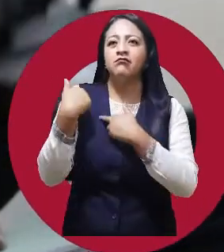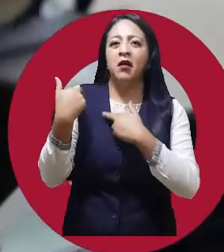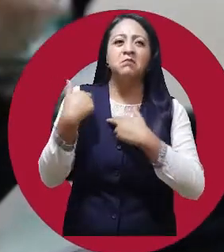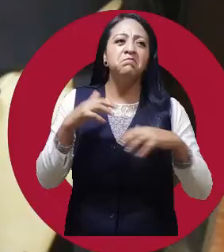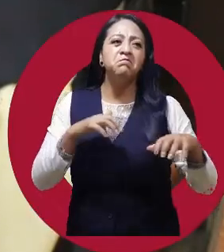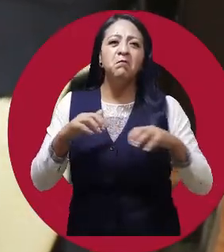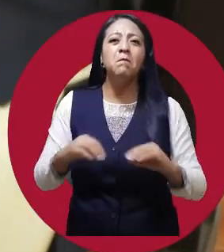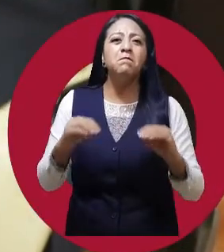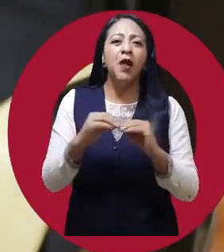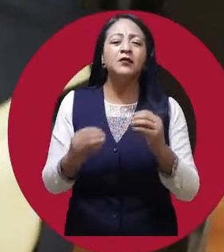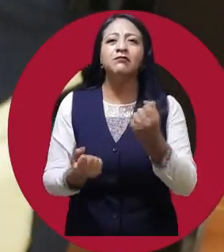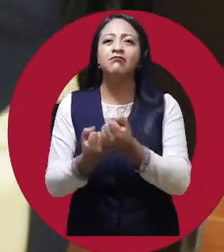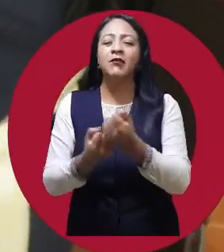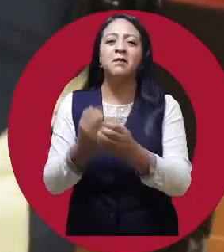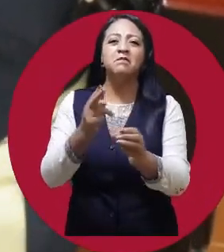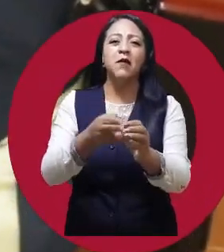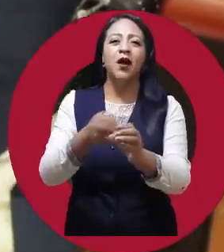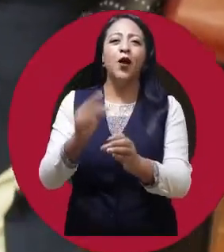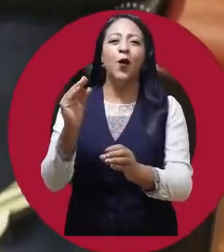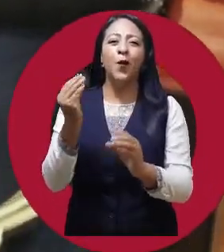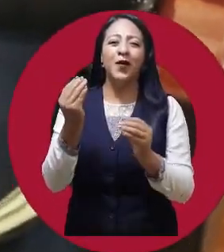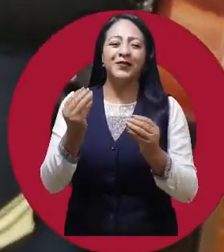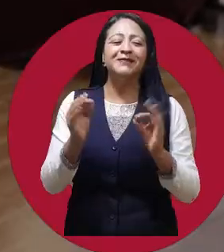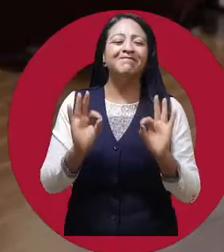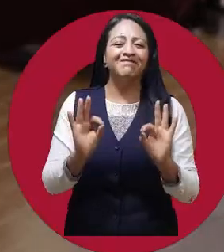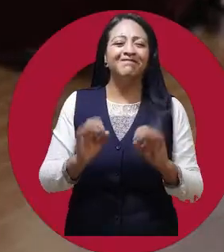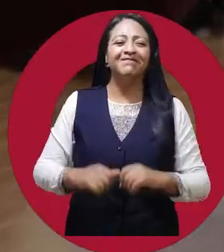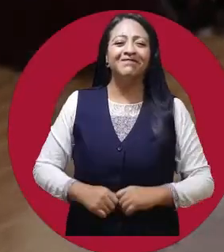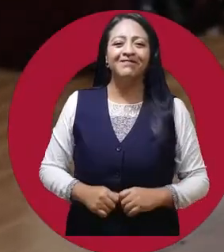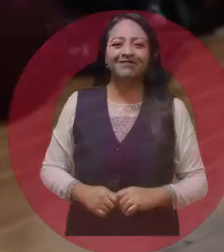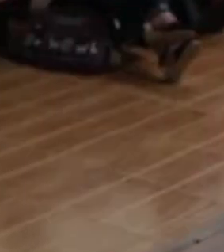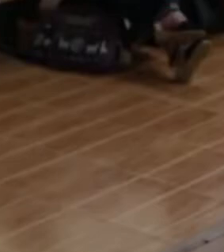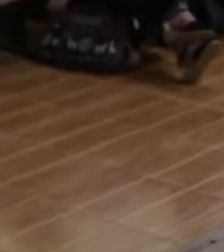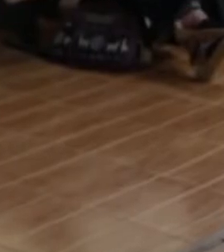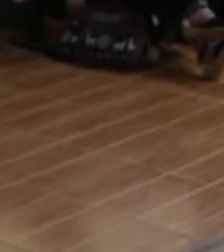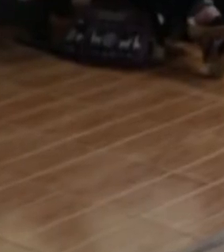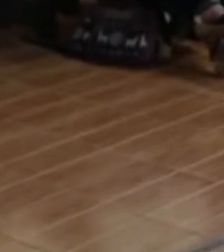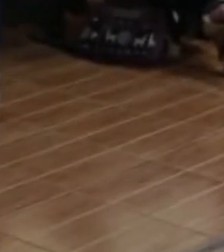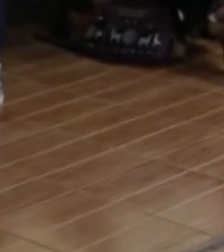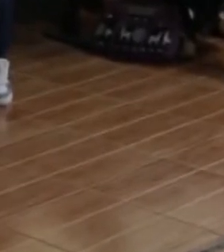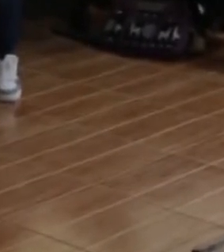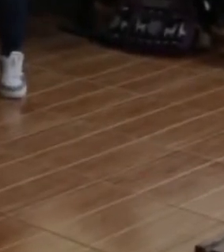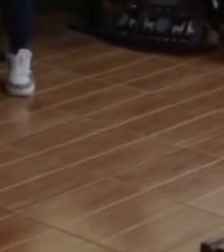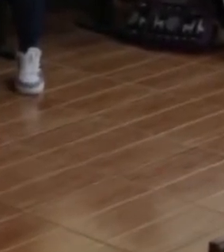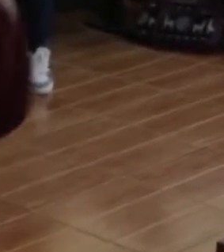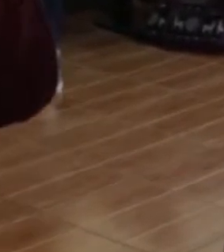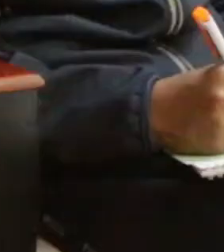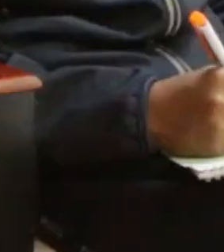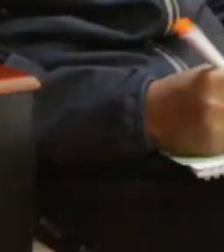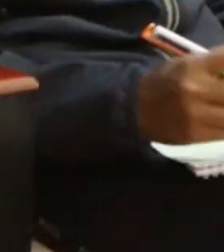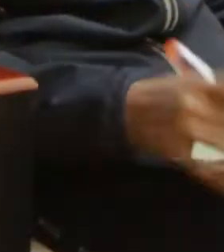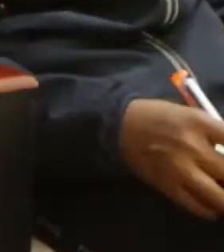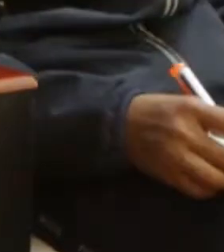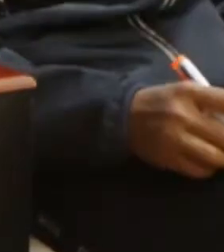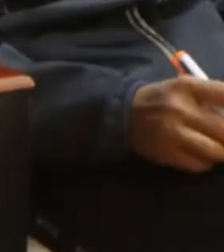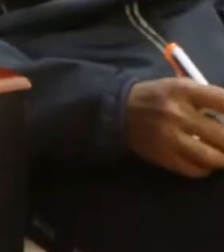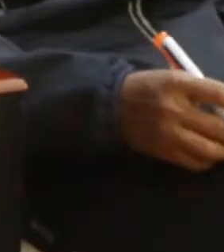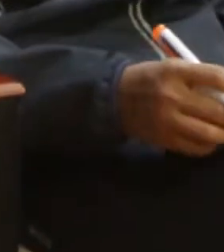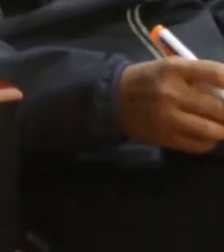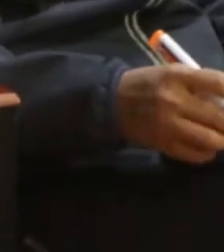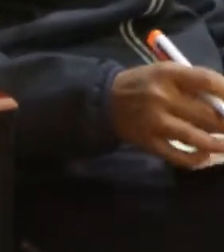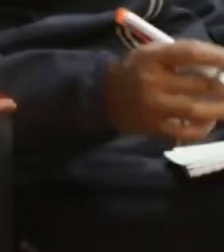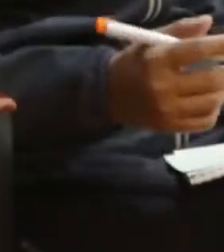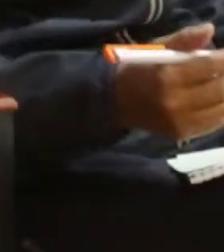responsable generar un espacio de participación juvenil ciudadano. Wambra Wasipi, Otavalopa, Jainikunata, Rikuk Tananahui, Wambra